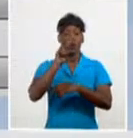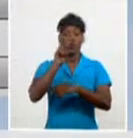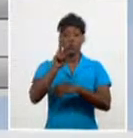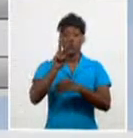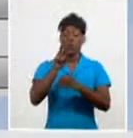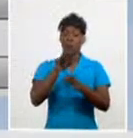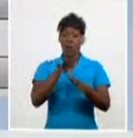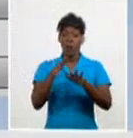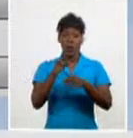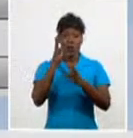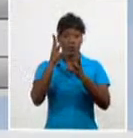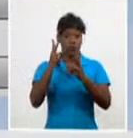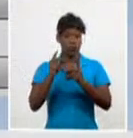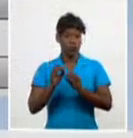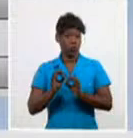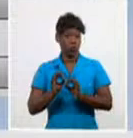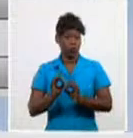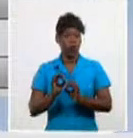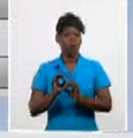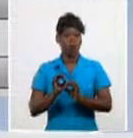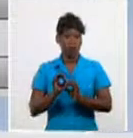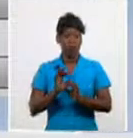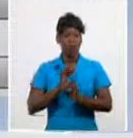sea, producto de lo cual